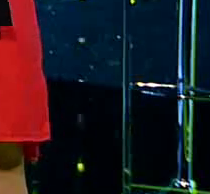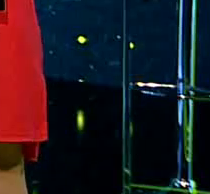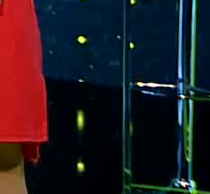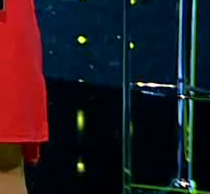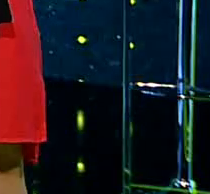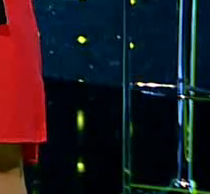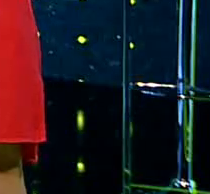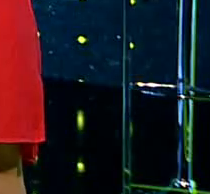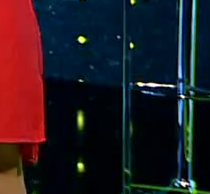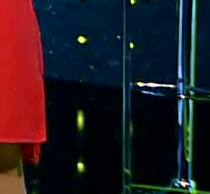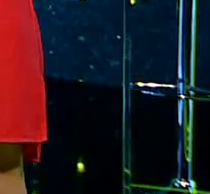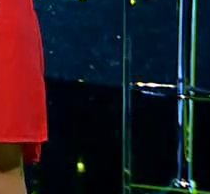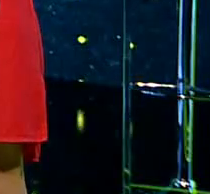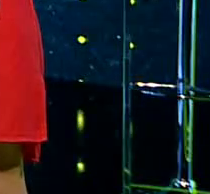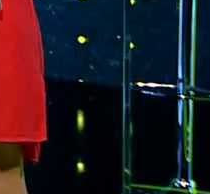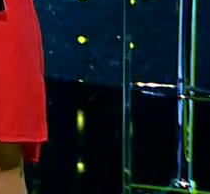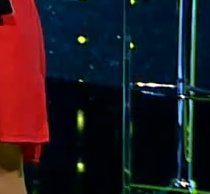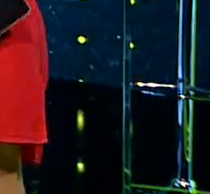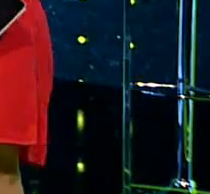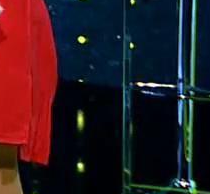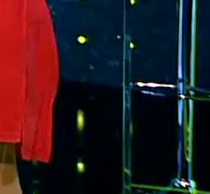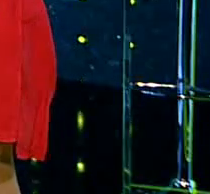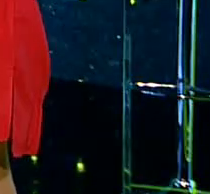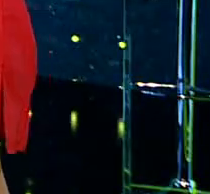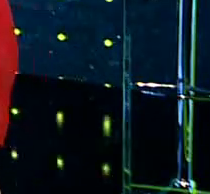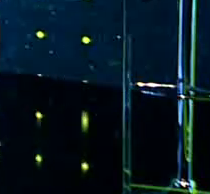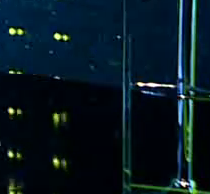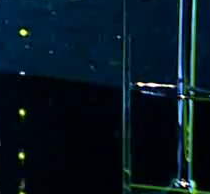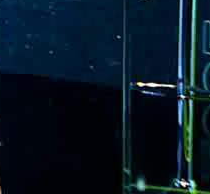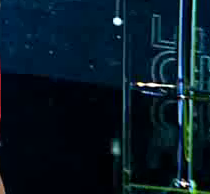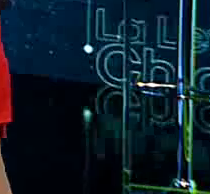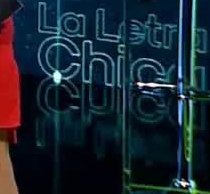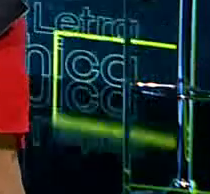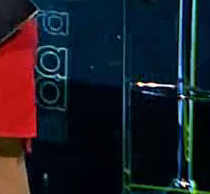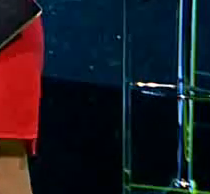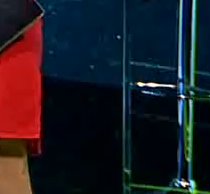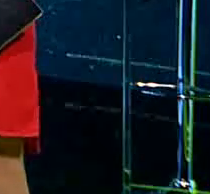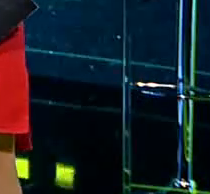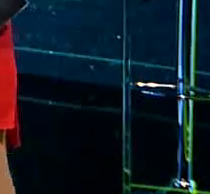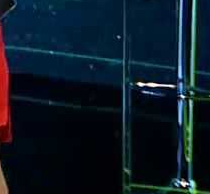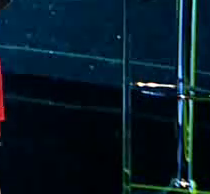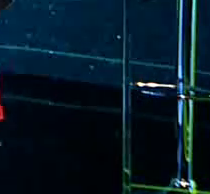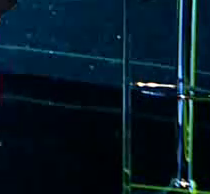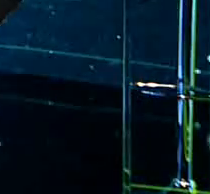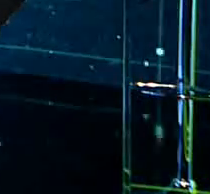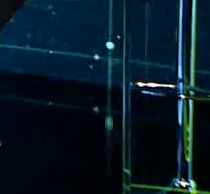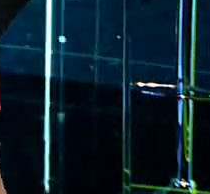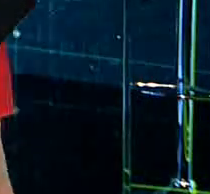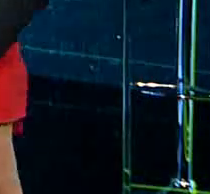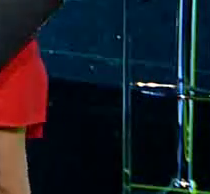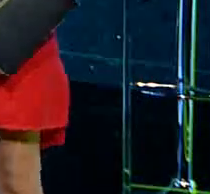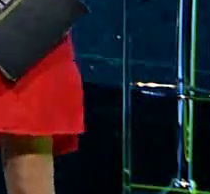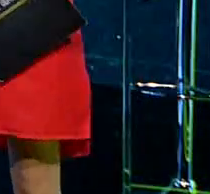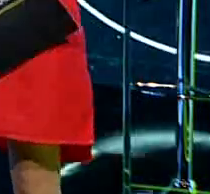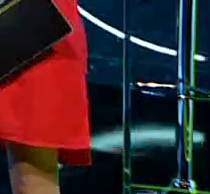Uno de cada tres uruguayos consumió marihuana alguna vez en su vida, o la probó. Entre los que tienen 19 y